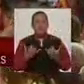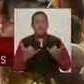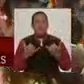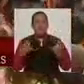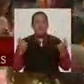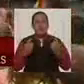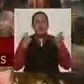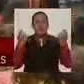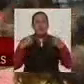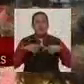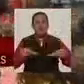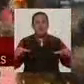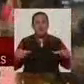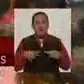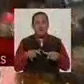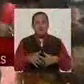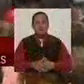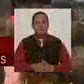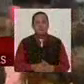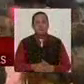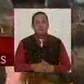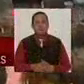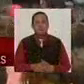en este lugar,